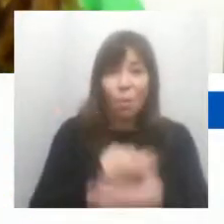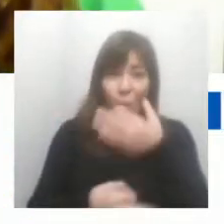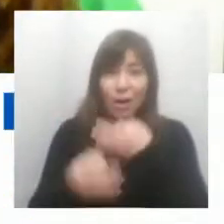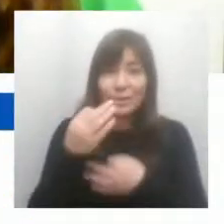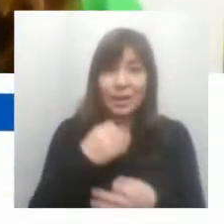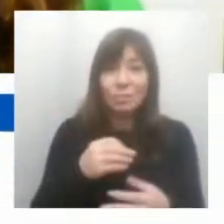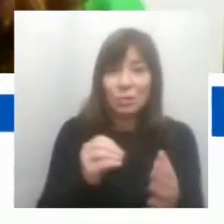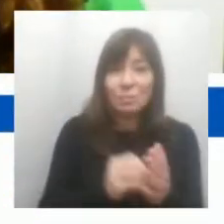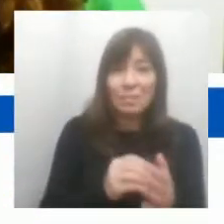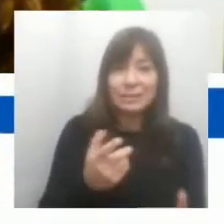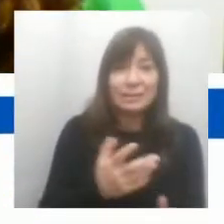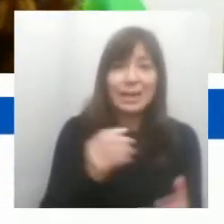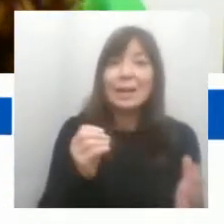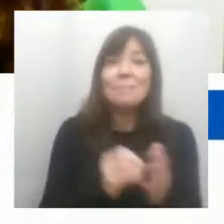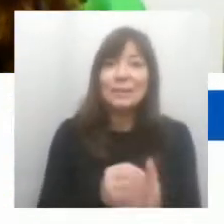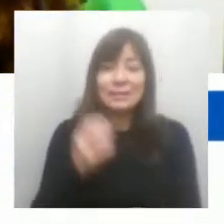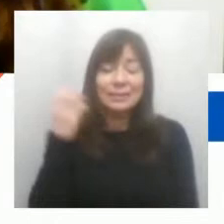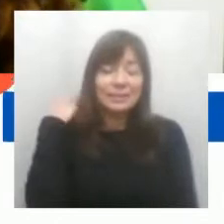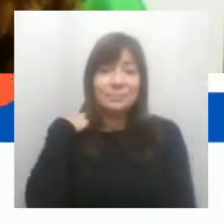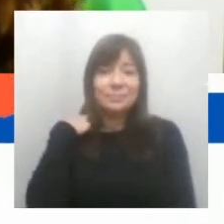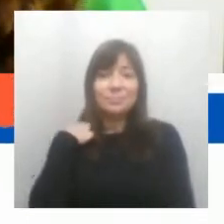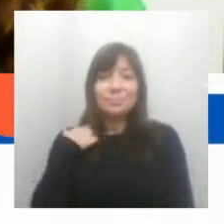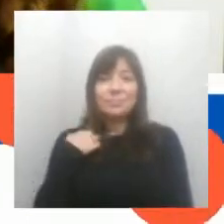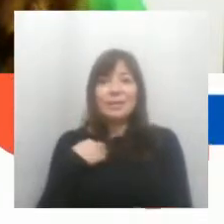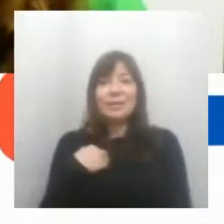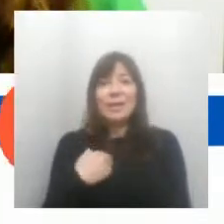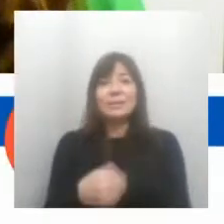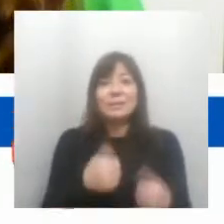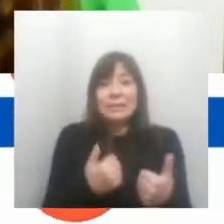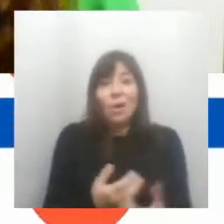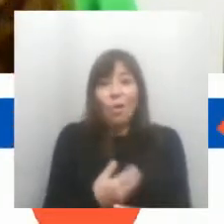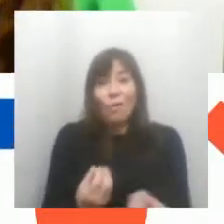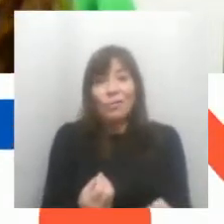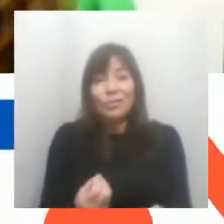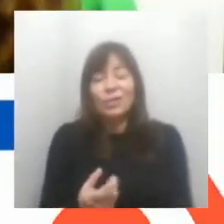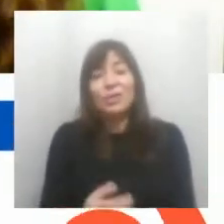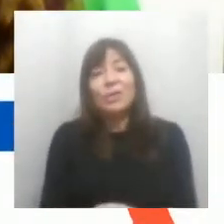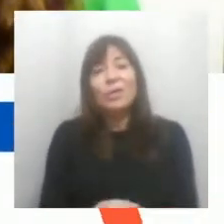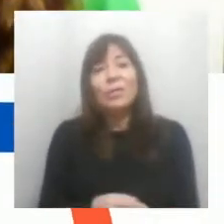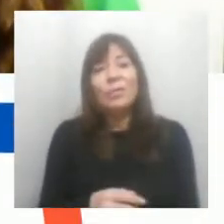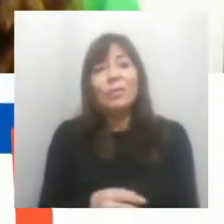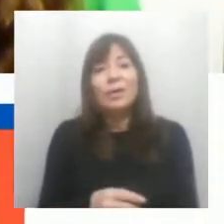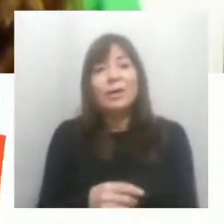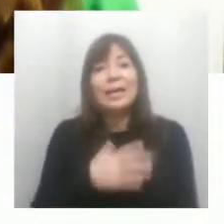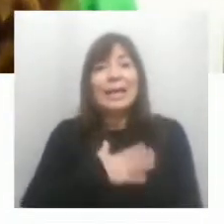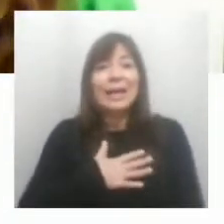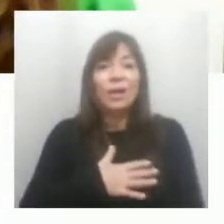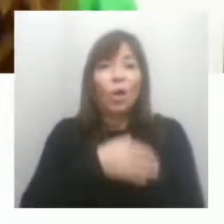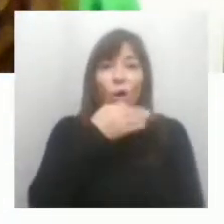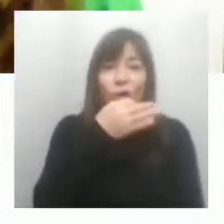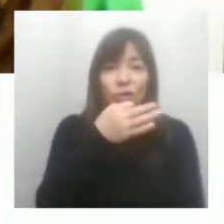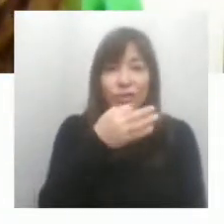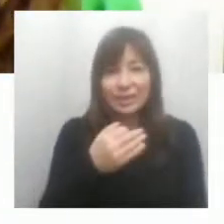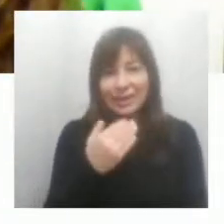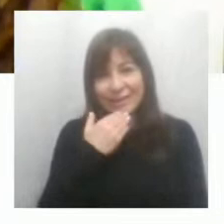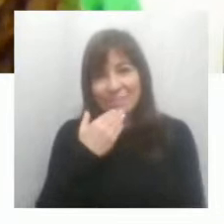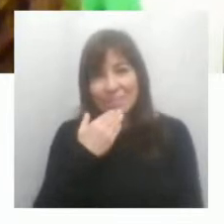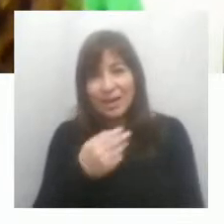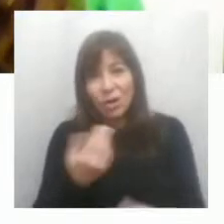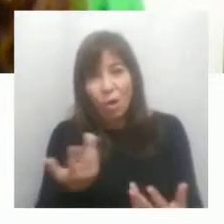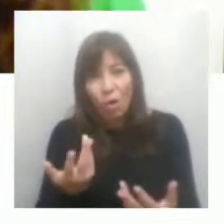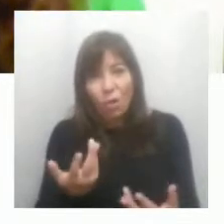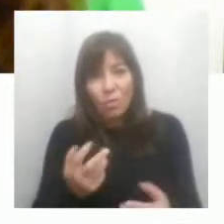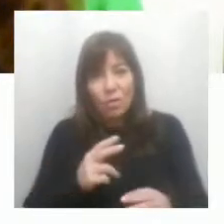puede sorprender? Sí, por supuesto. Bueno, déjenme contarles también de que el hecho de que se generen muchas